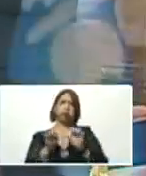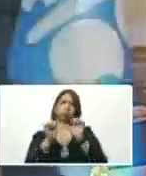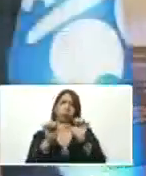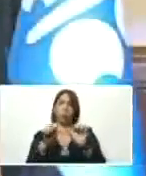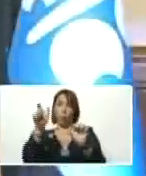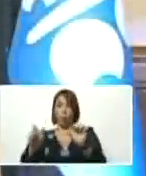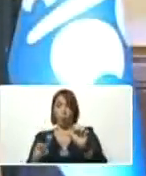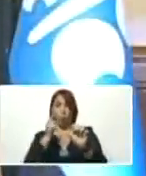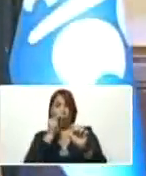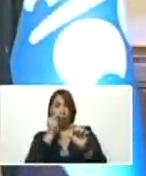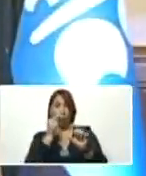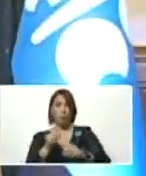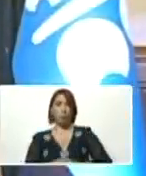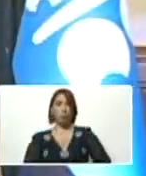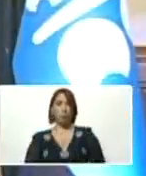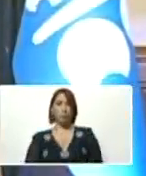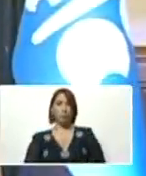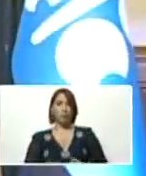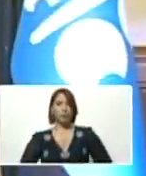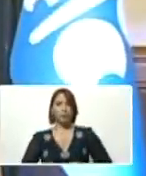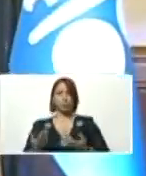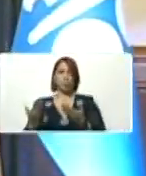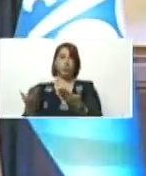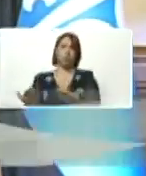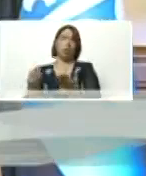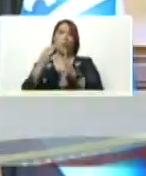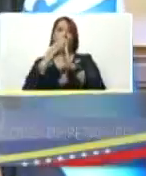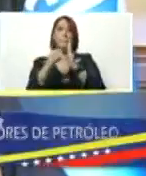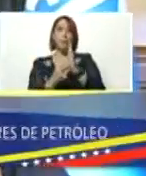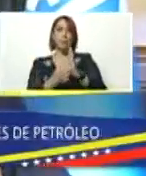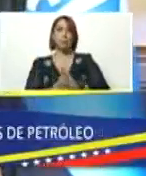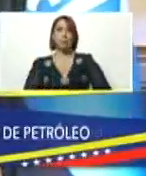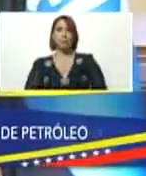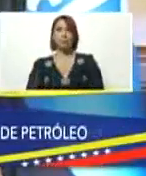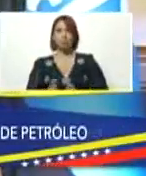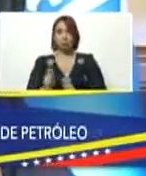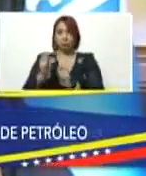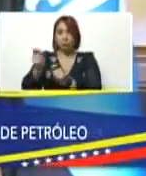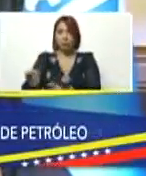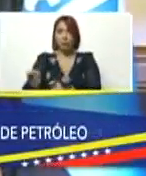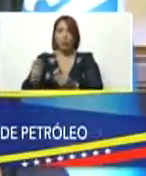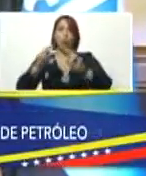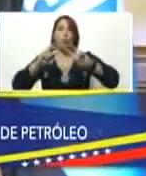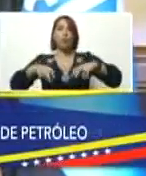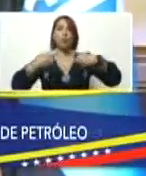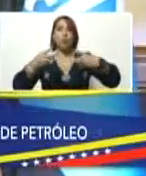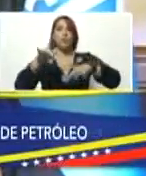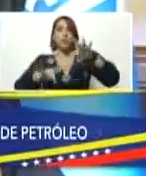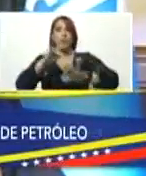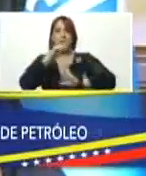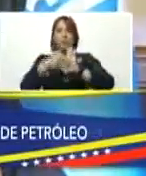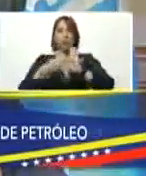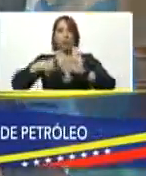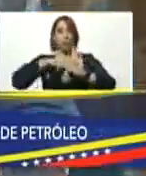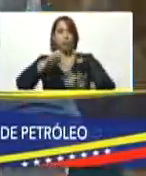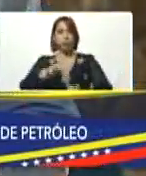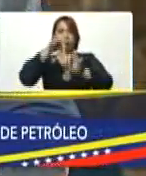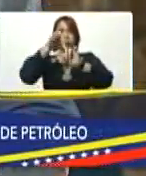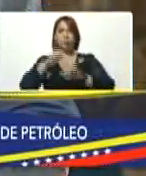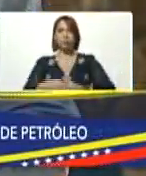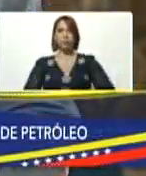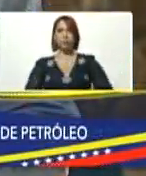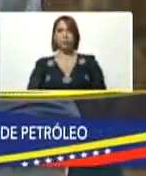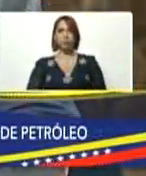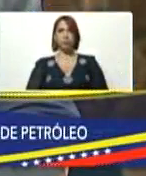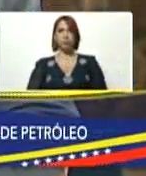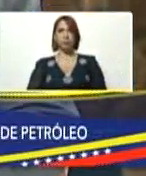Barquindo entrega la OPEP a un nuevo secretario general que hemos elegido y